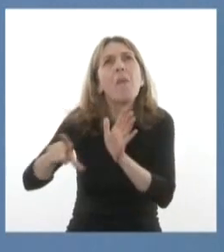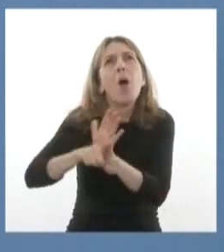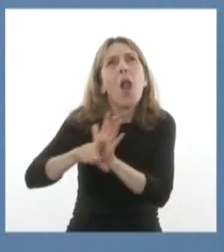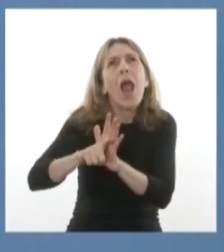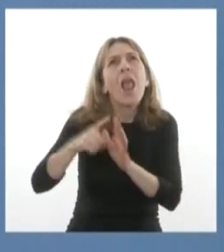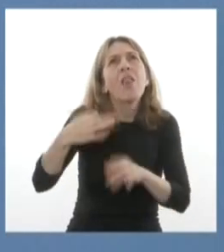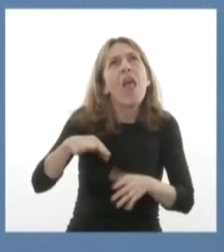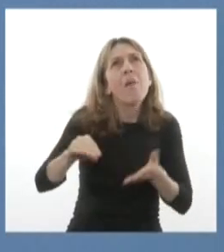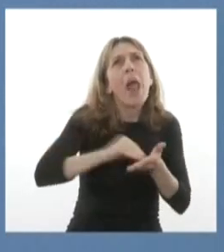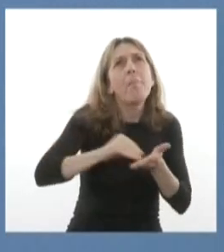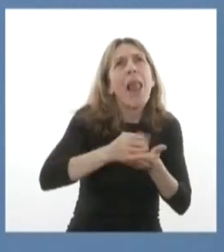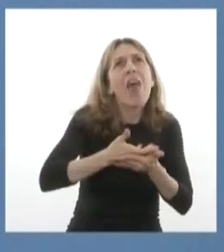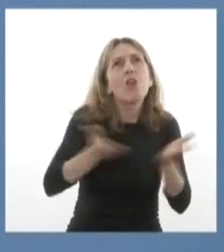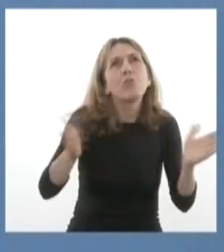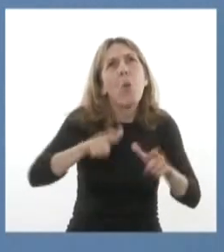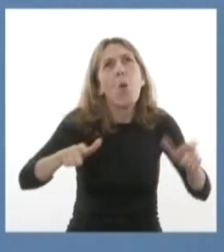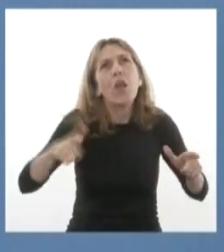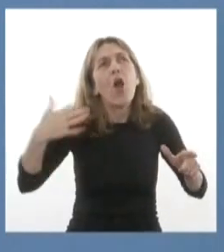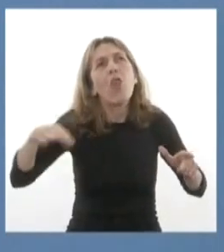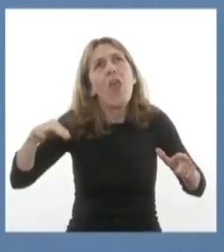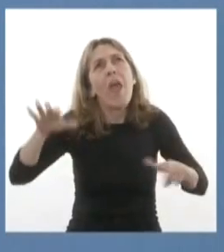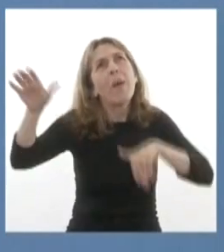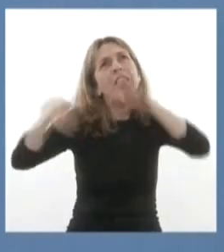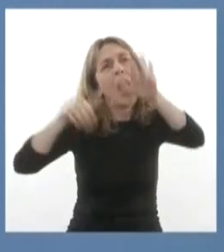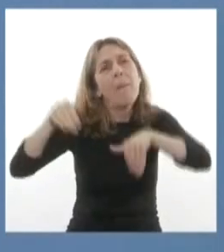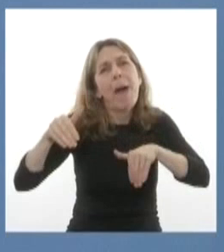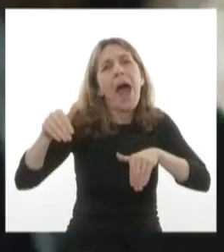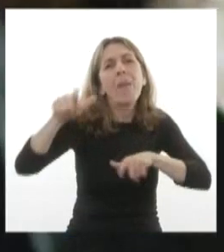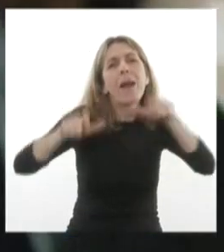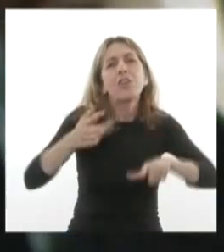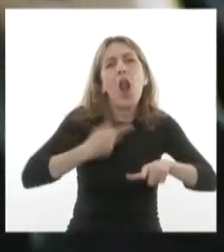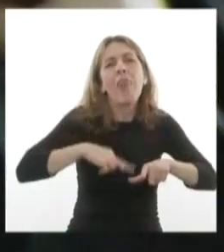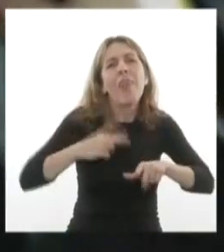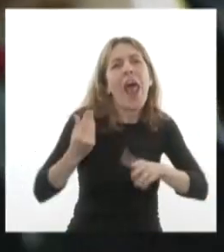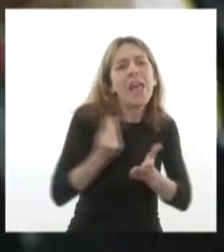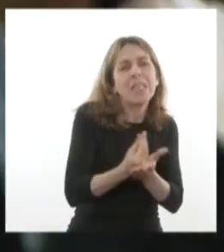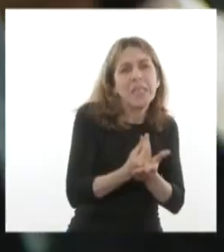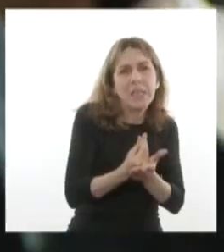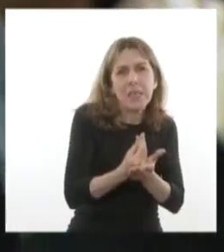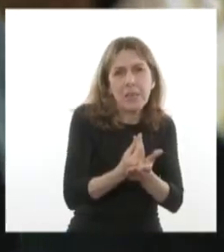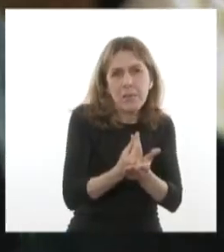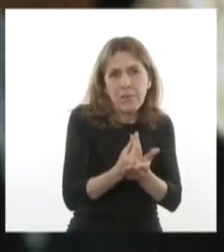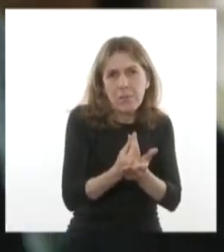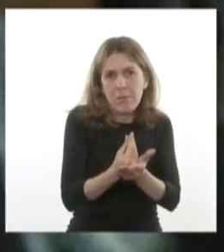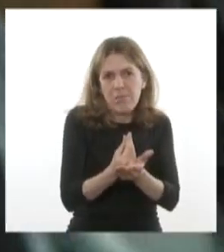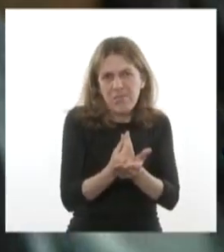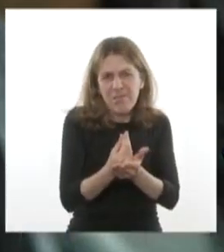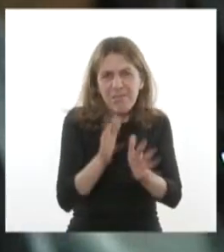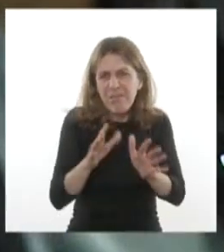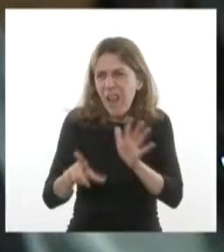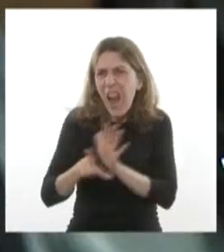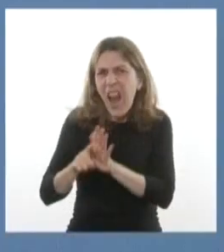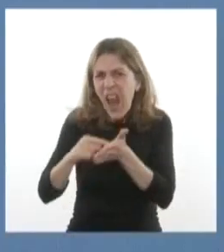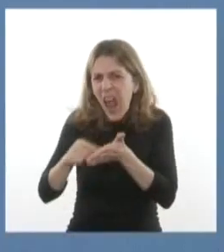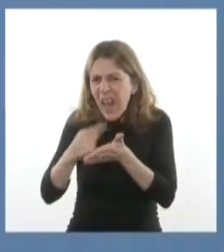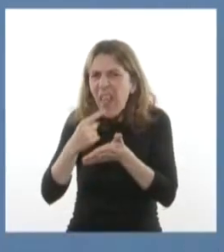del Estado debe haber un cupo de personas trans. Porque nunca vi una ley que diga que tiene que